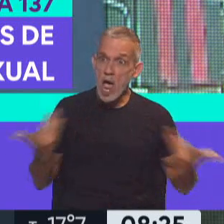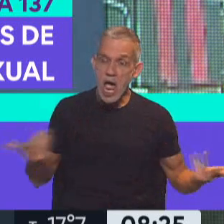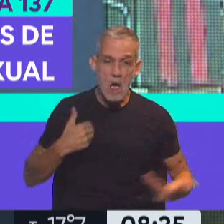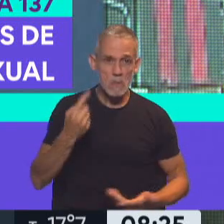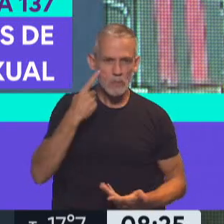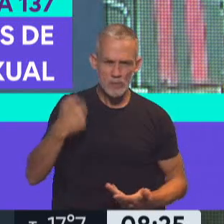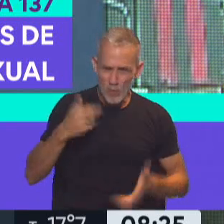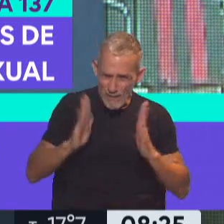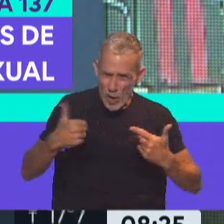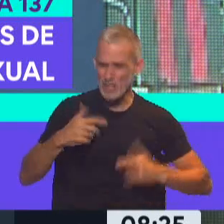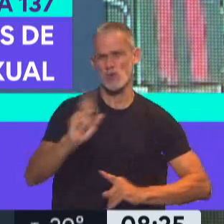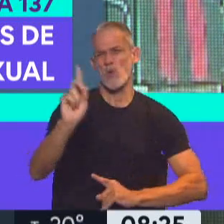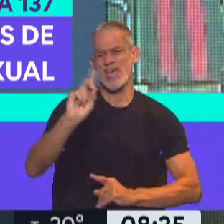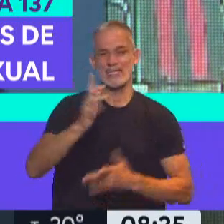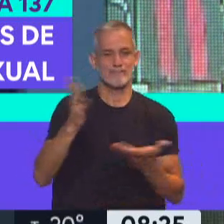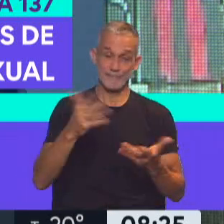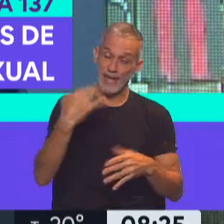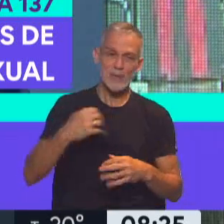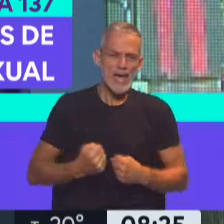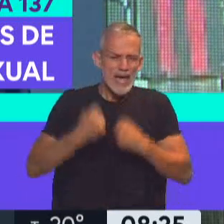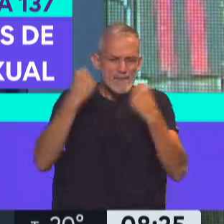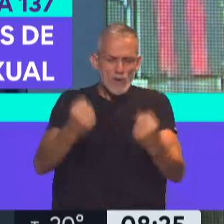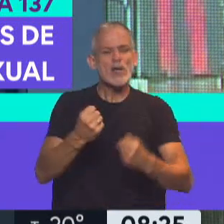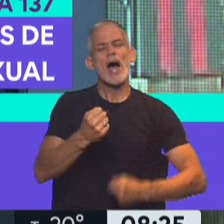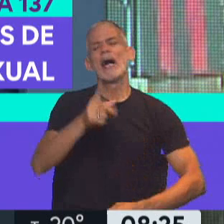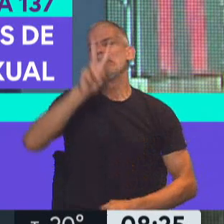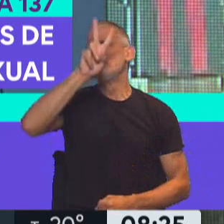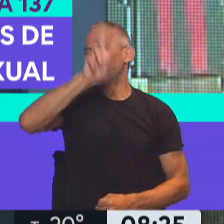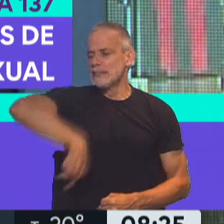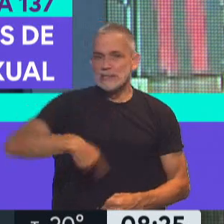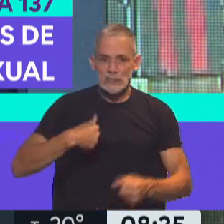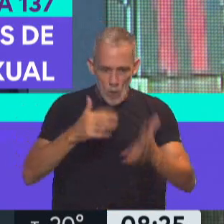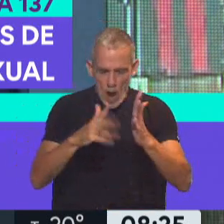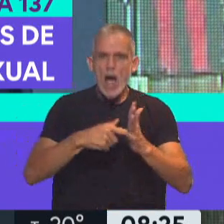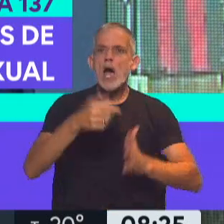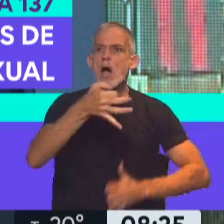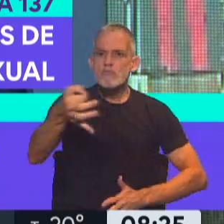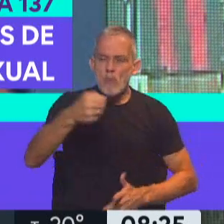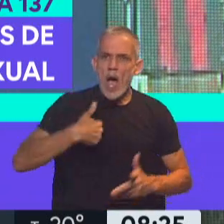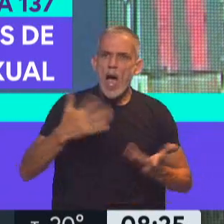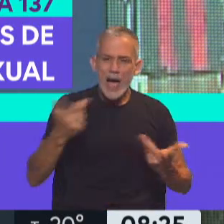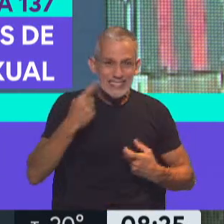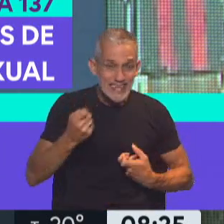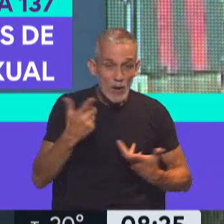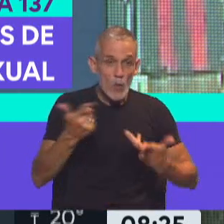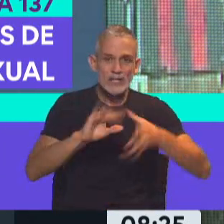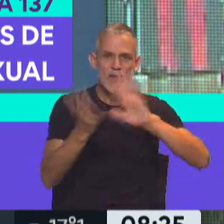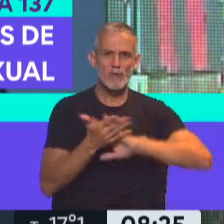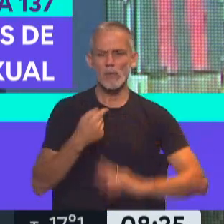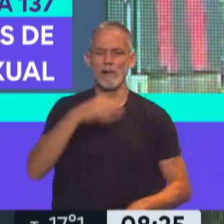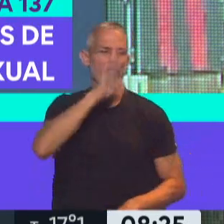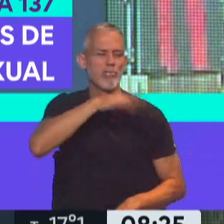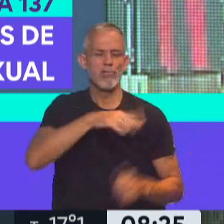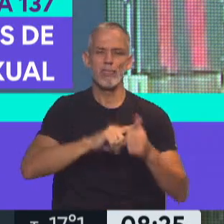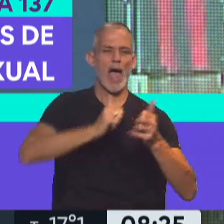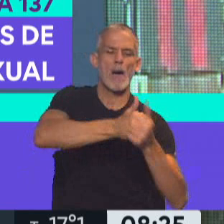trabajo principal tiene que ver con hacer un esfuerzo porque se reconozcan formas de violencia, formas de humillación, de